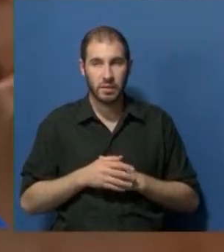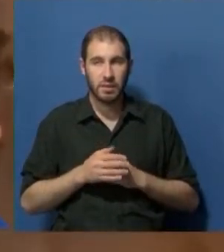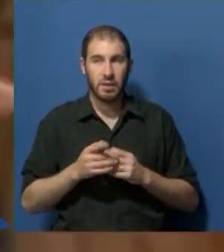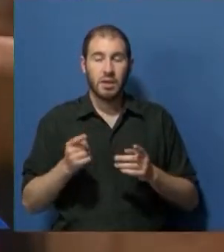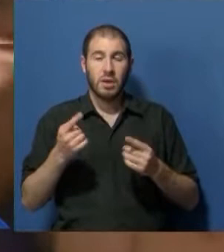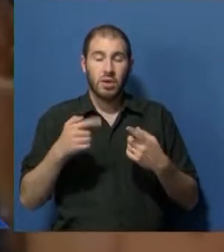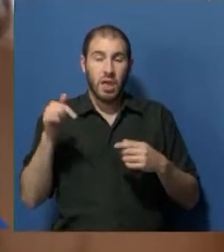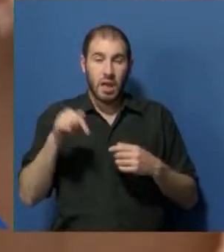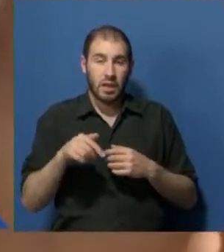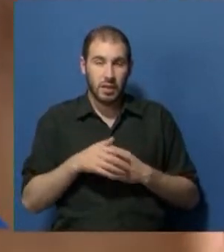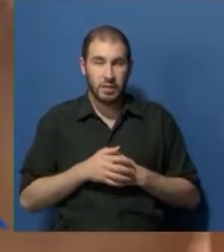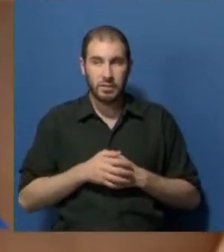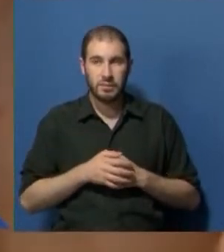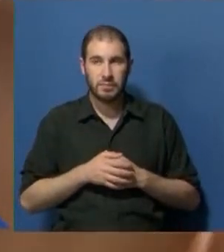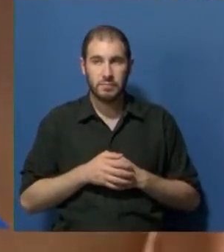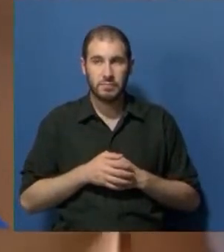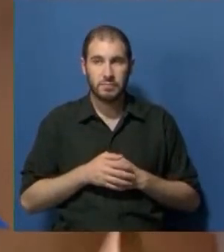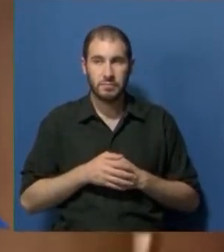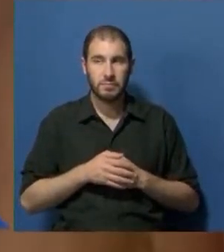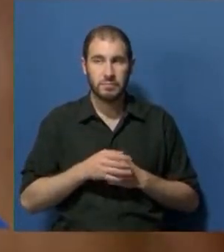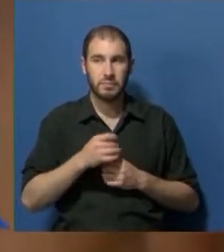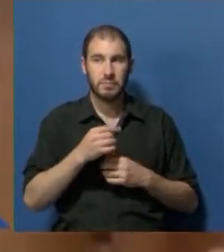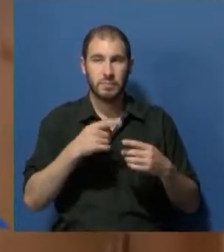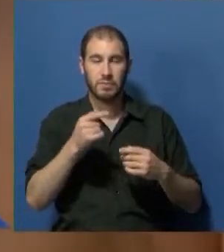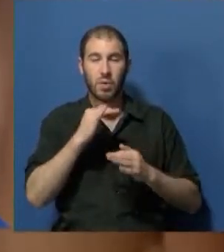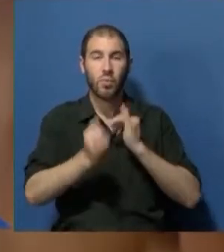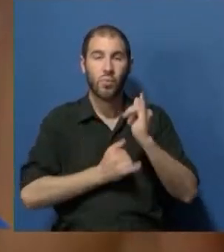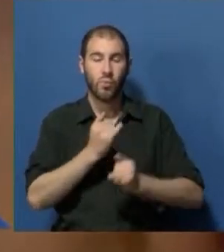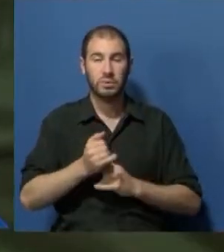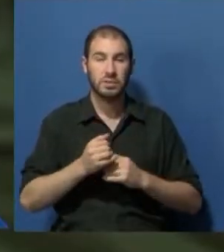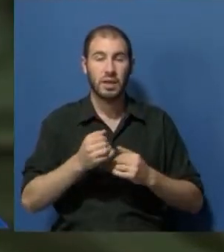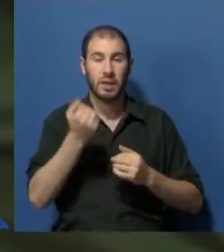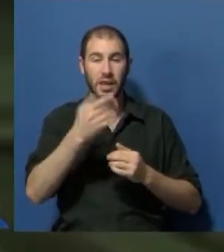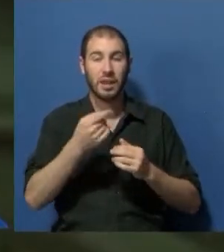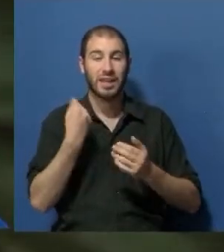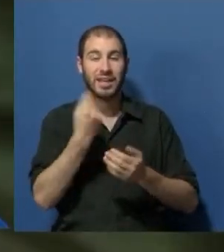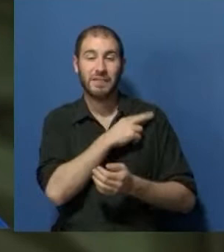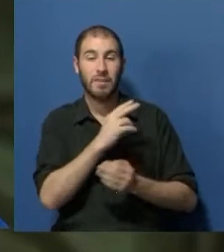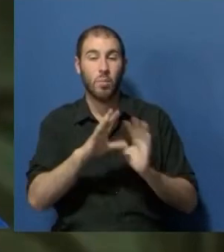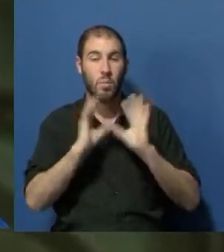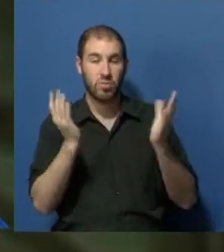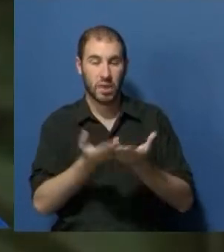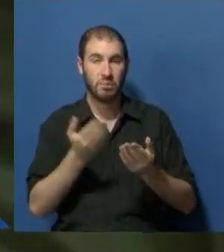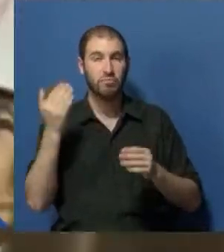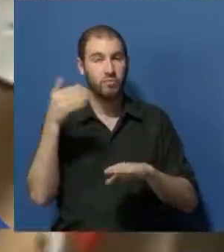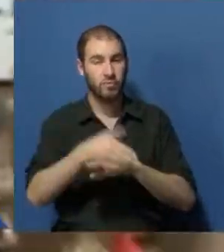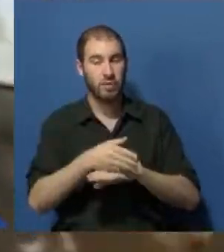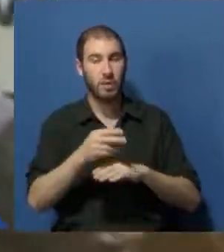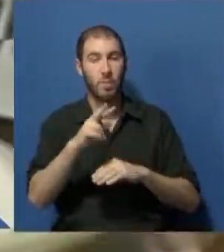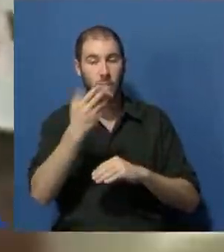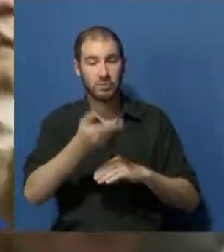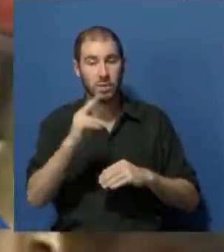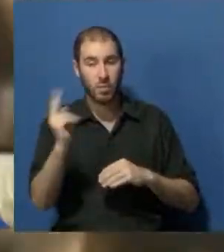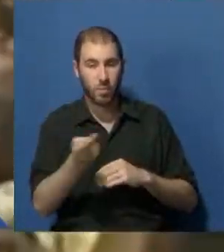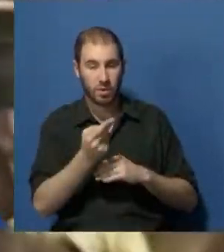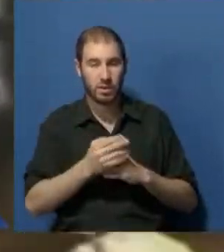bueno, los vemos, se hacía una mención acerca de los líderes mundiales que iban a participar del funeral,